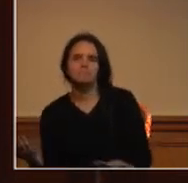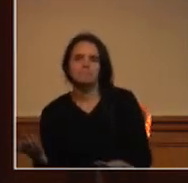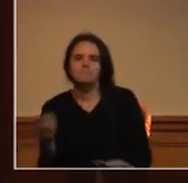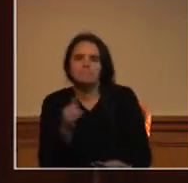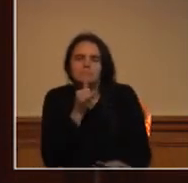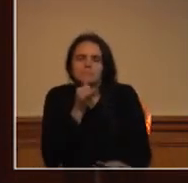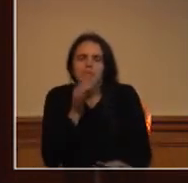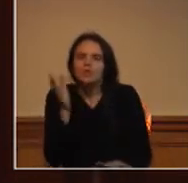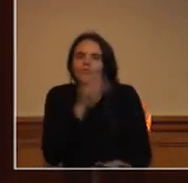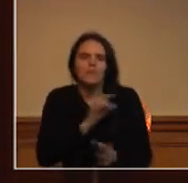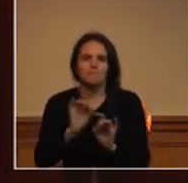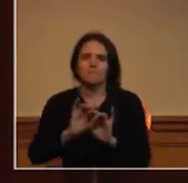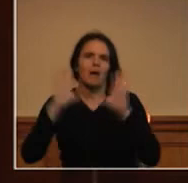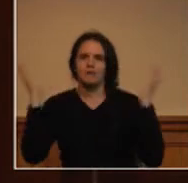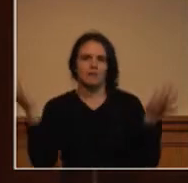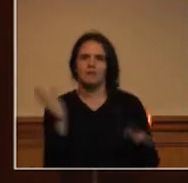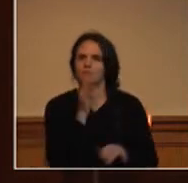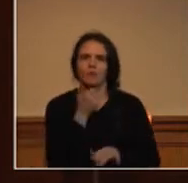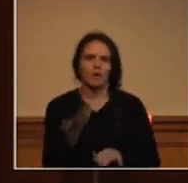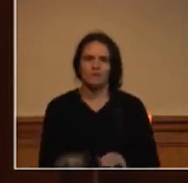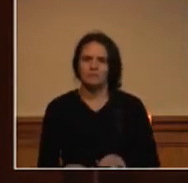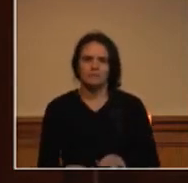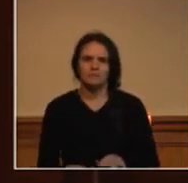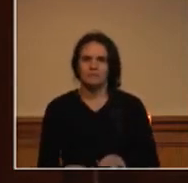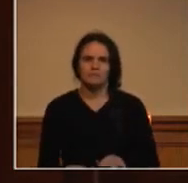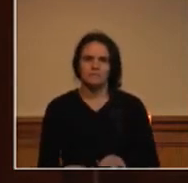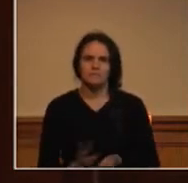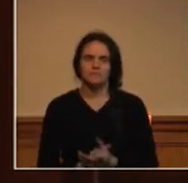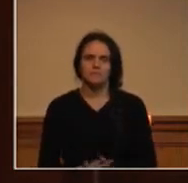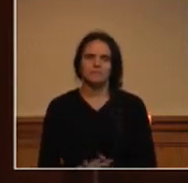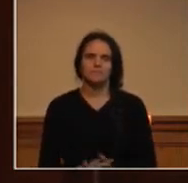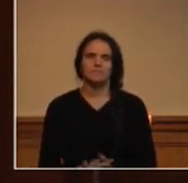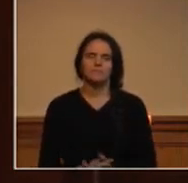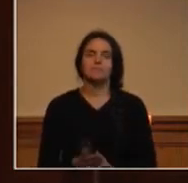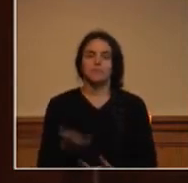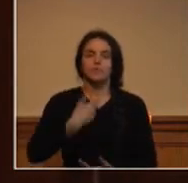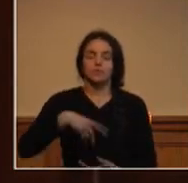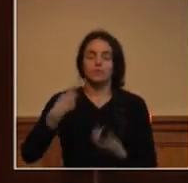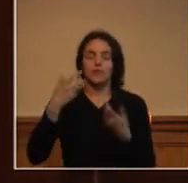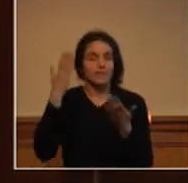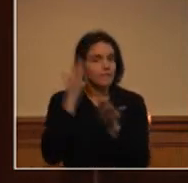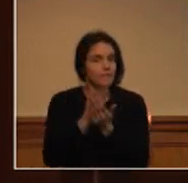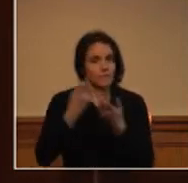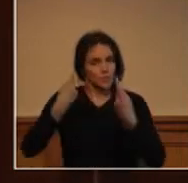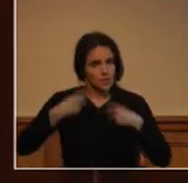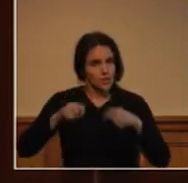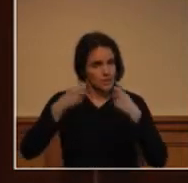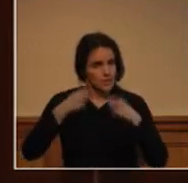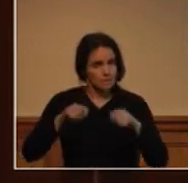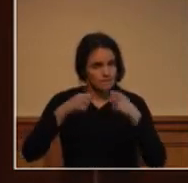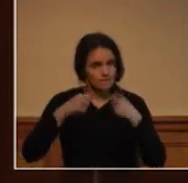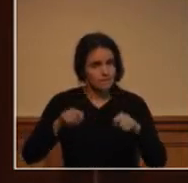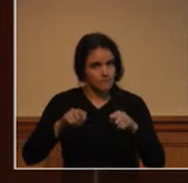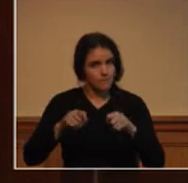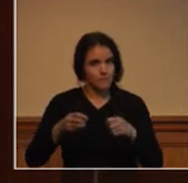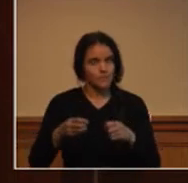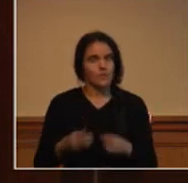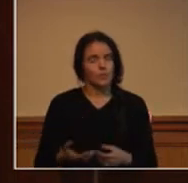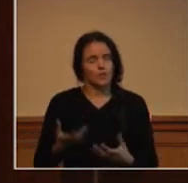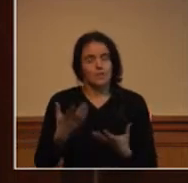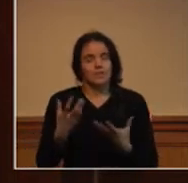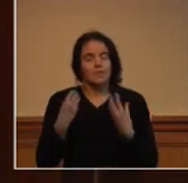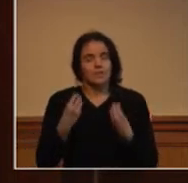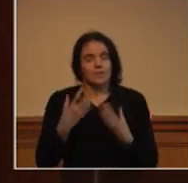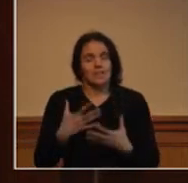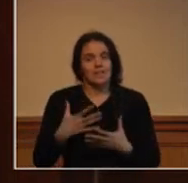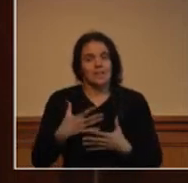mágica, no hay magia, no tenemos. Hay que intentarlo con buena fe,